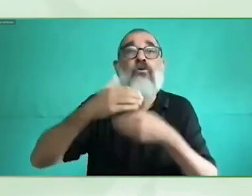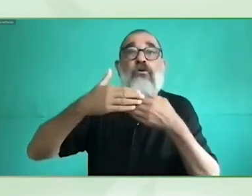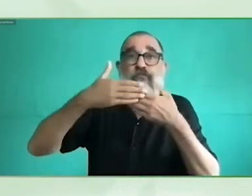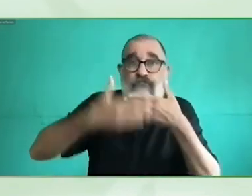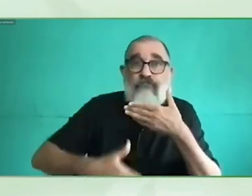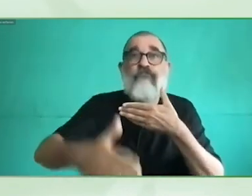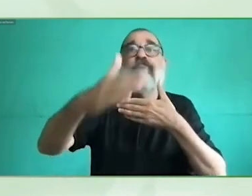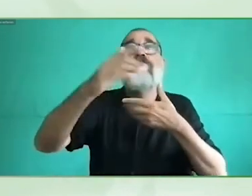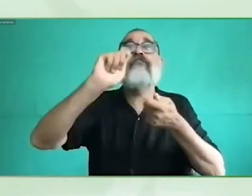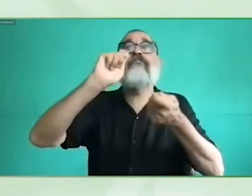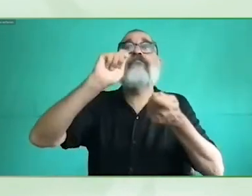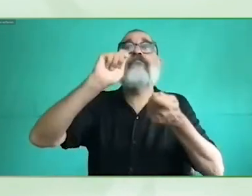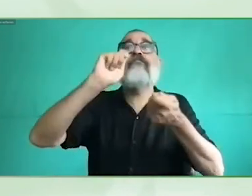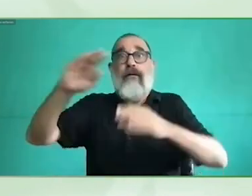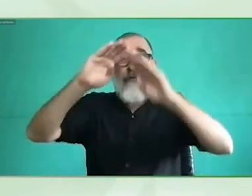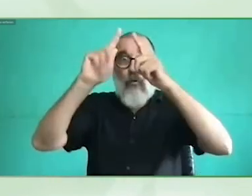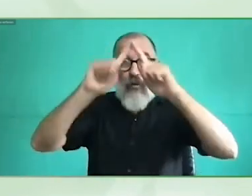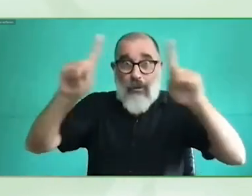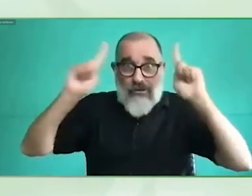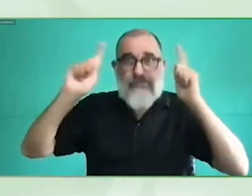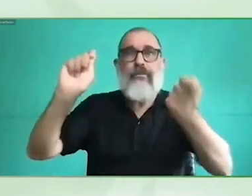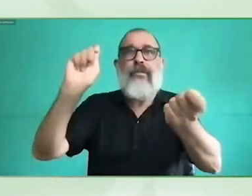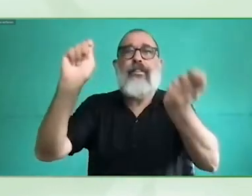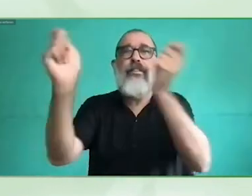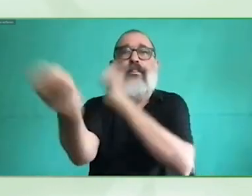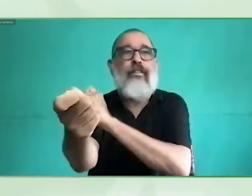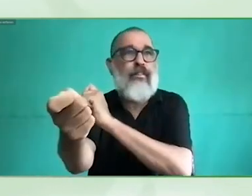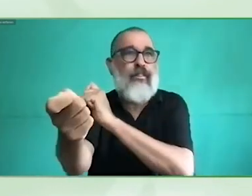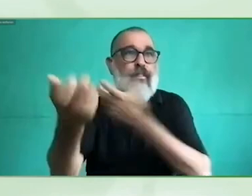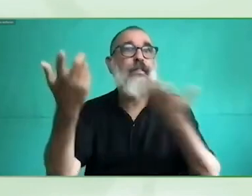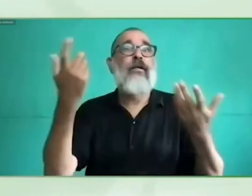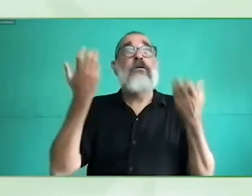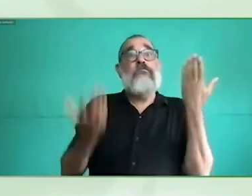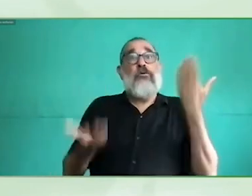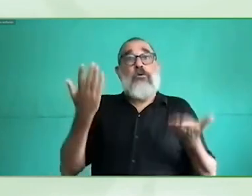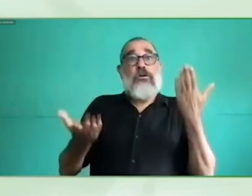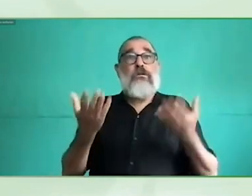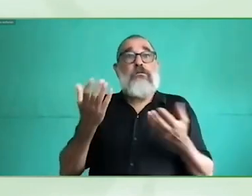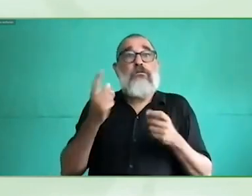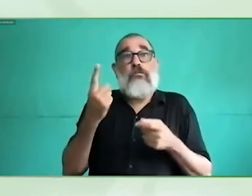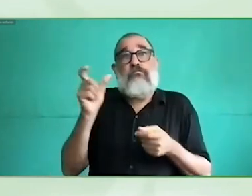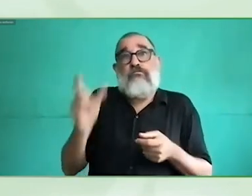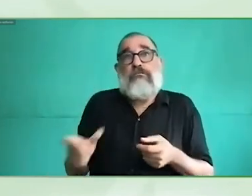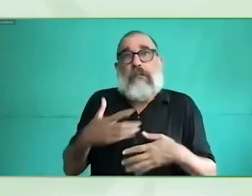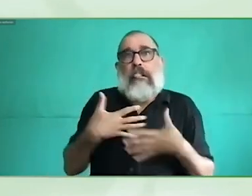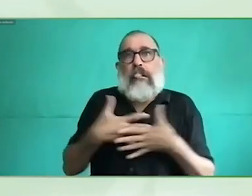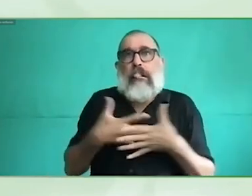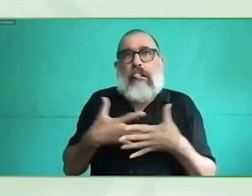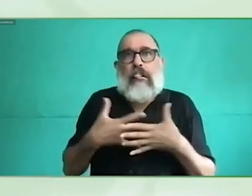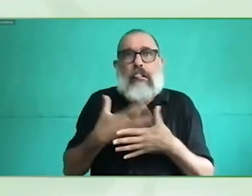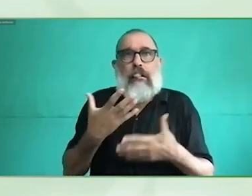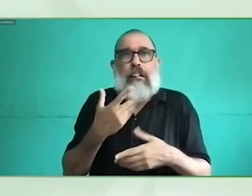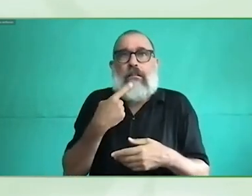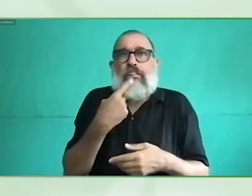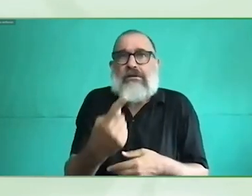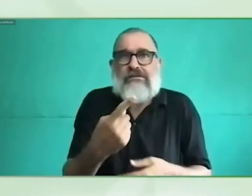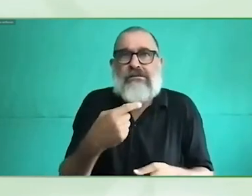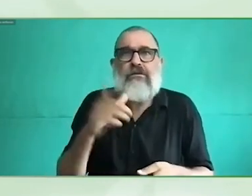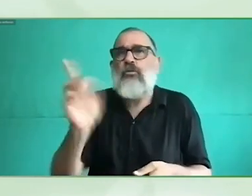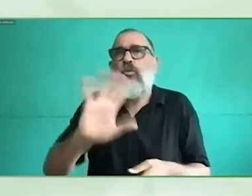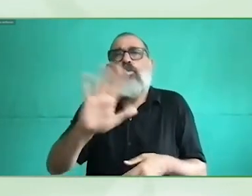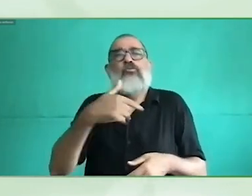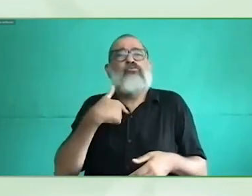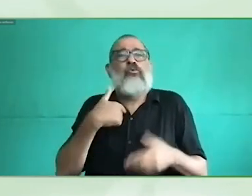tengo que ir sí y no garantizan esa accesibilidad para mí Y desde ahí ya estamos discriminando